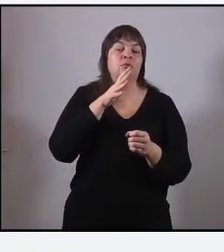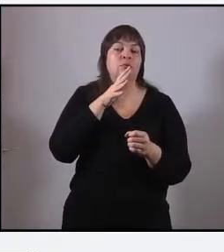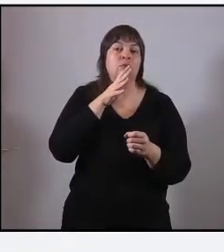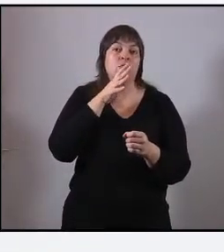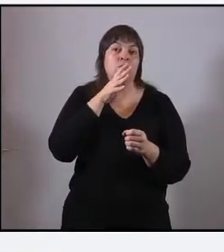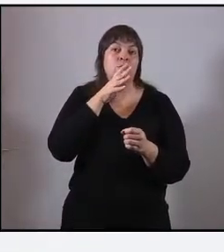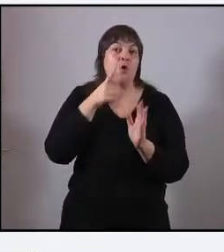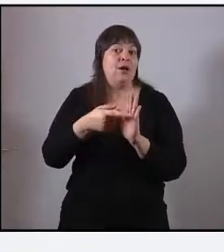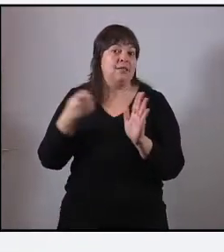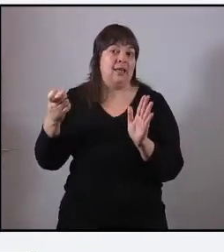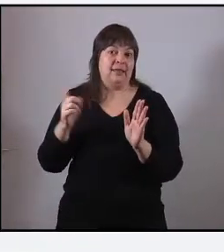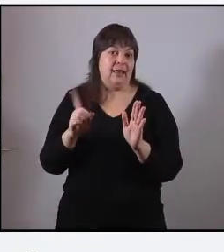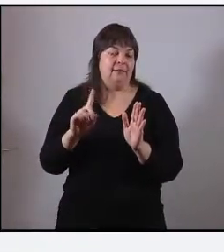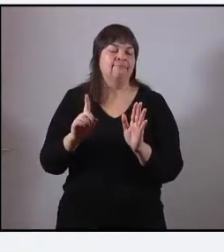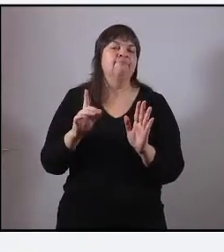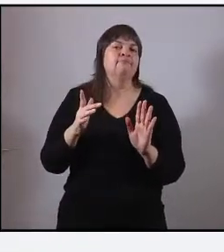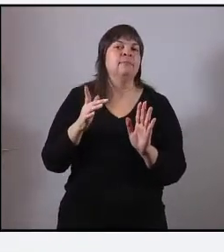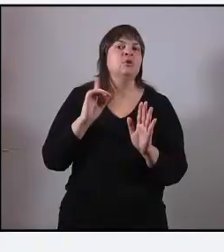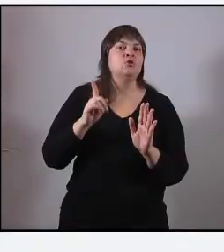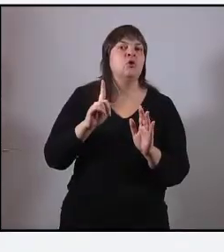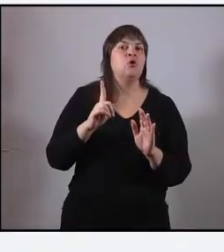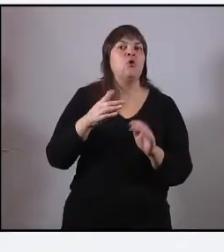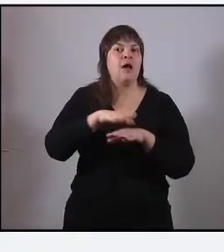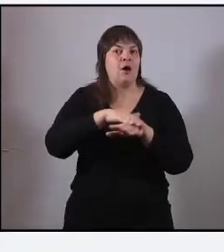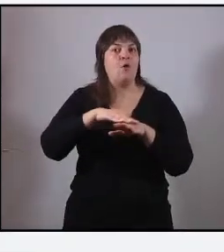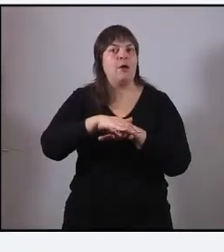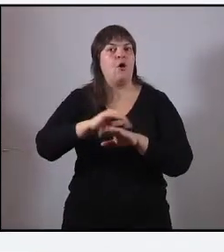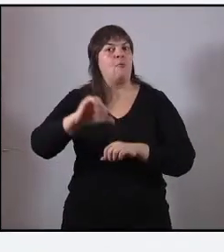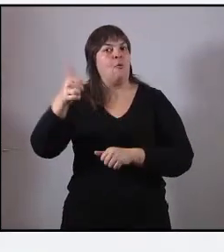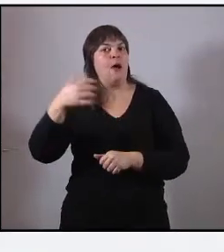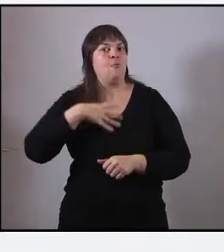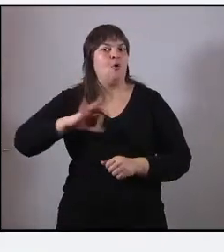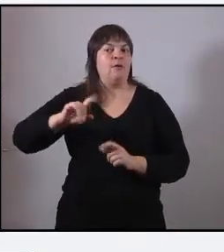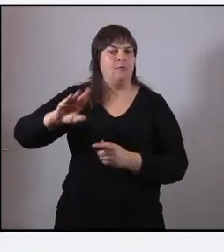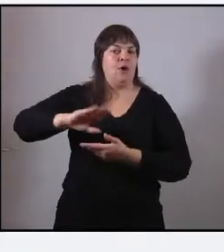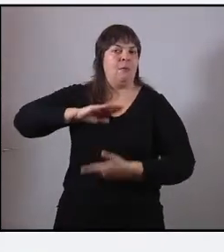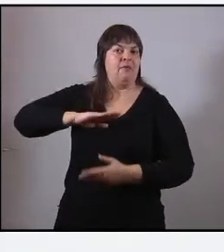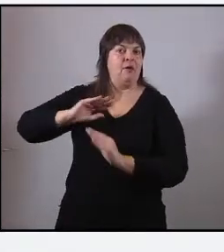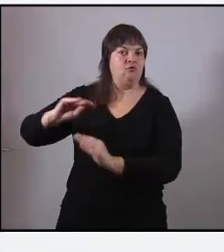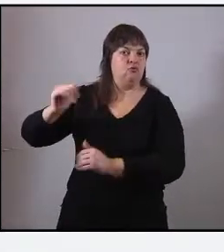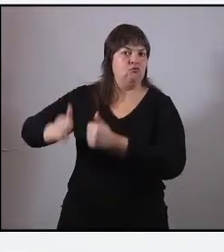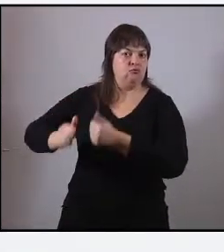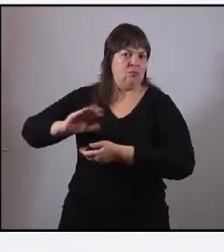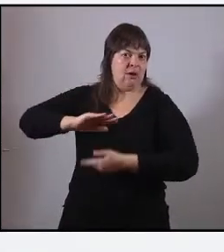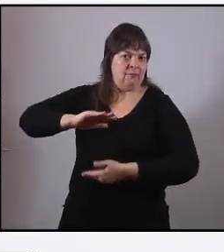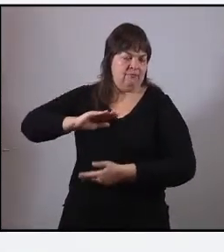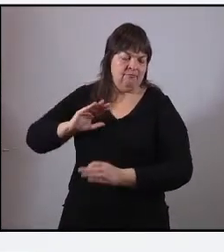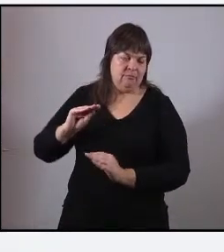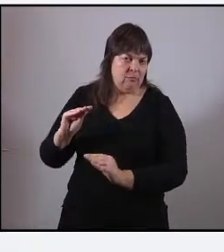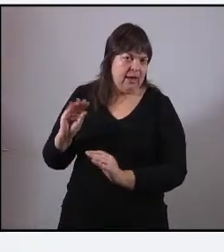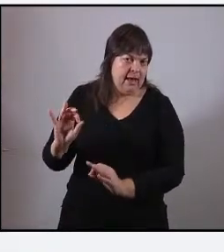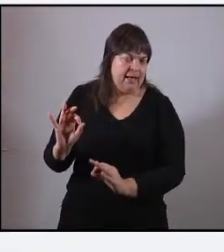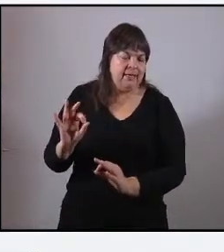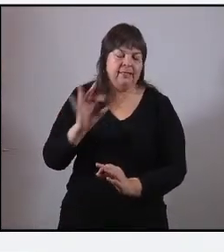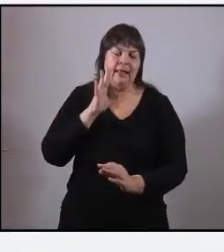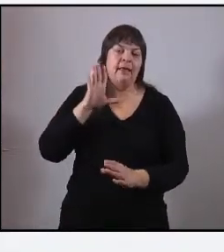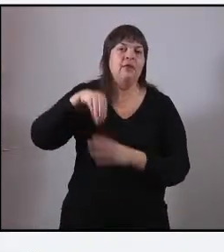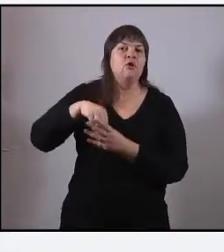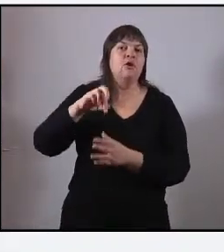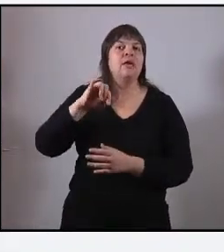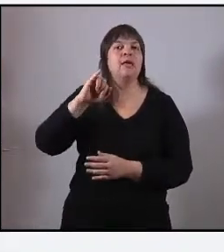esa exención solamente la puede aprobar el Estado, que es el competente para regular las exenciones en el